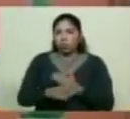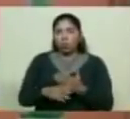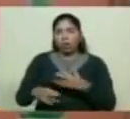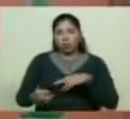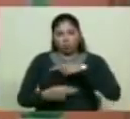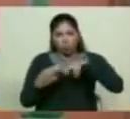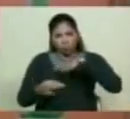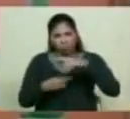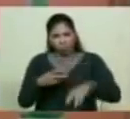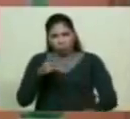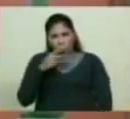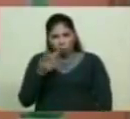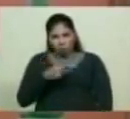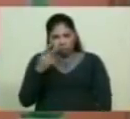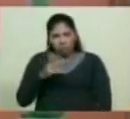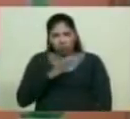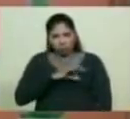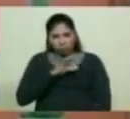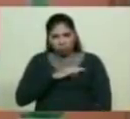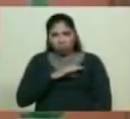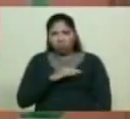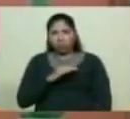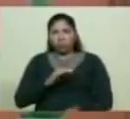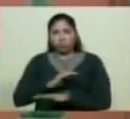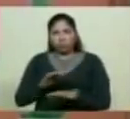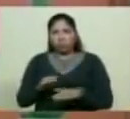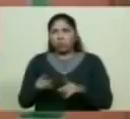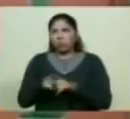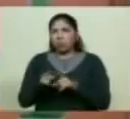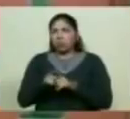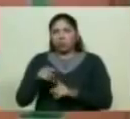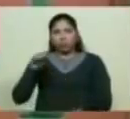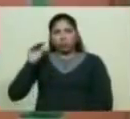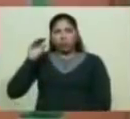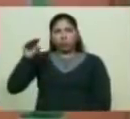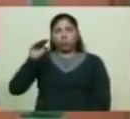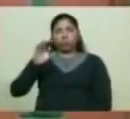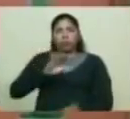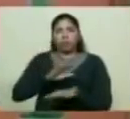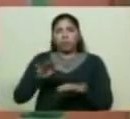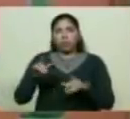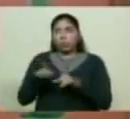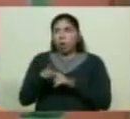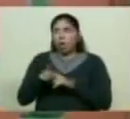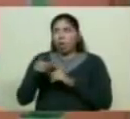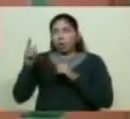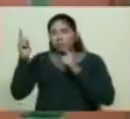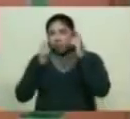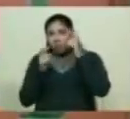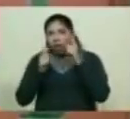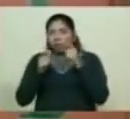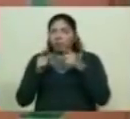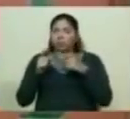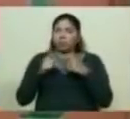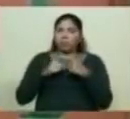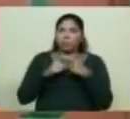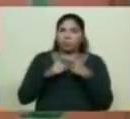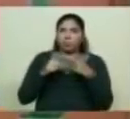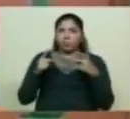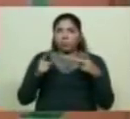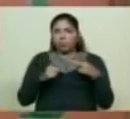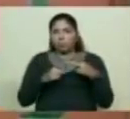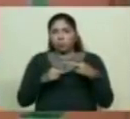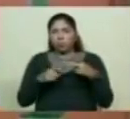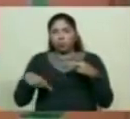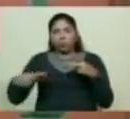es nuestra gesta histórica del presente es el legado de chávez es la epopeya conti cotidiana